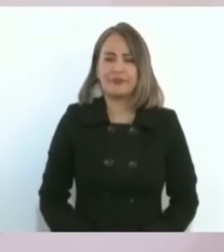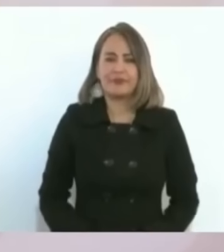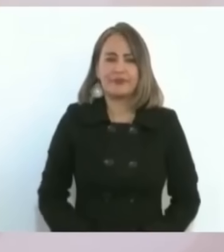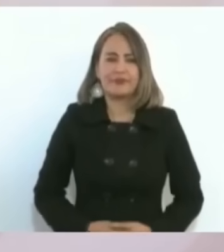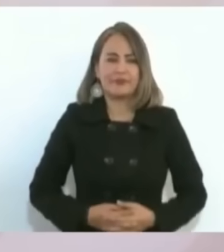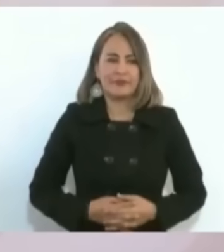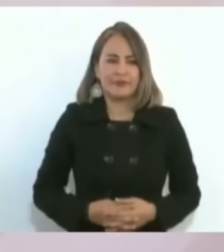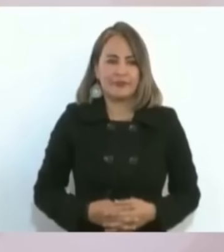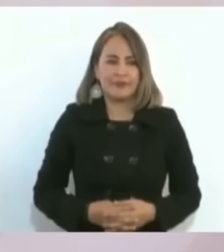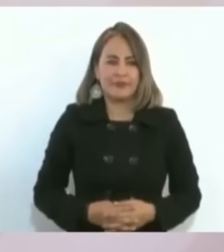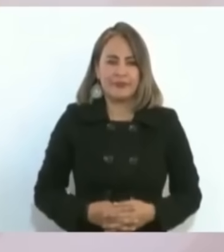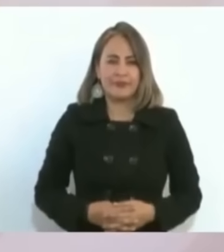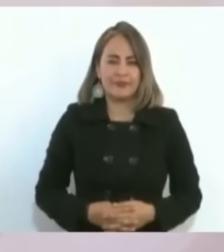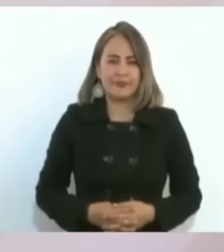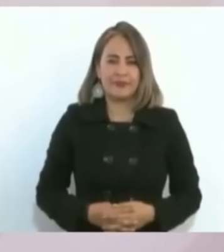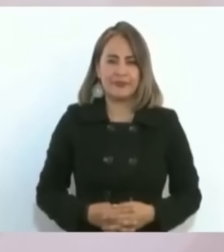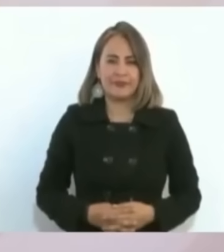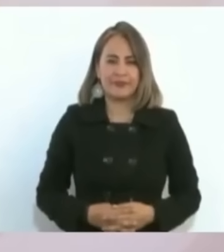tenemos que ir